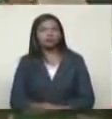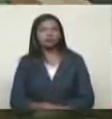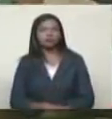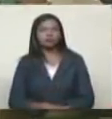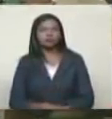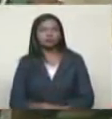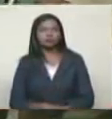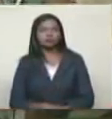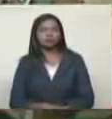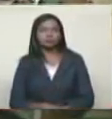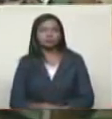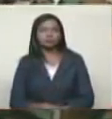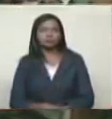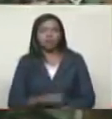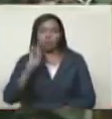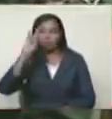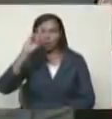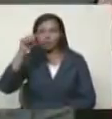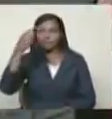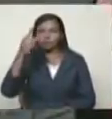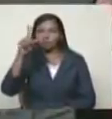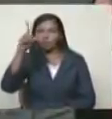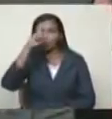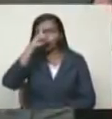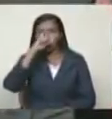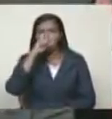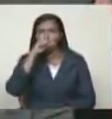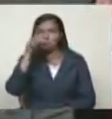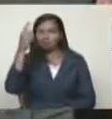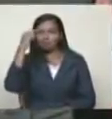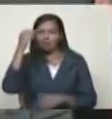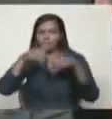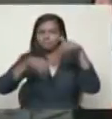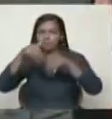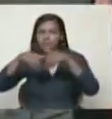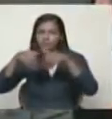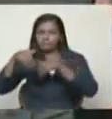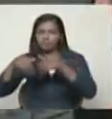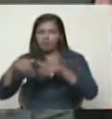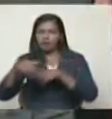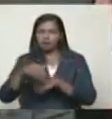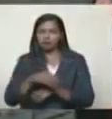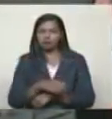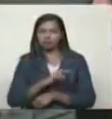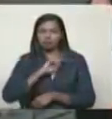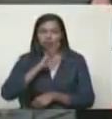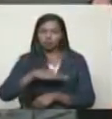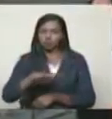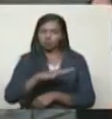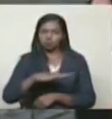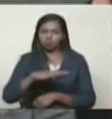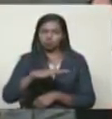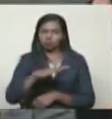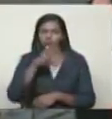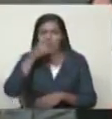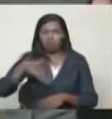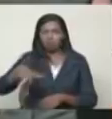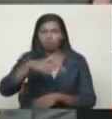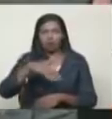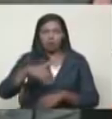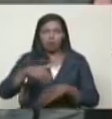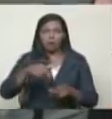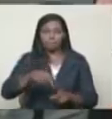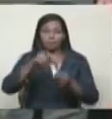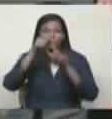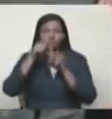El lunes que viene se cumple un año de aquel proceso electoral donde el pueblo me reeligió con el 68%